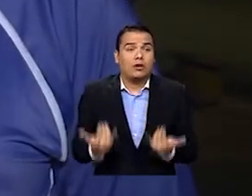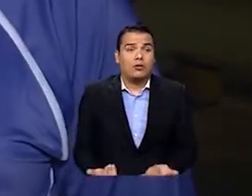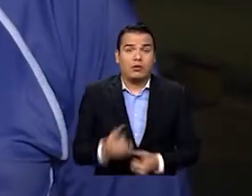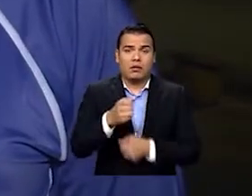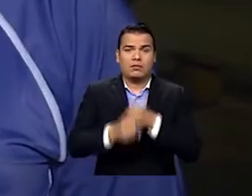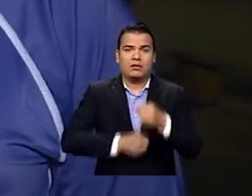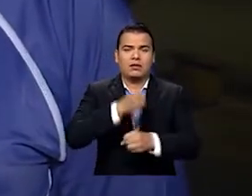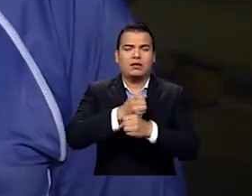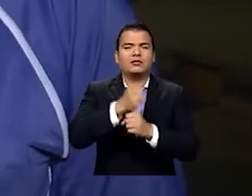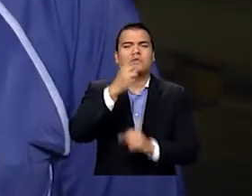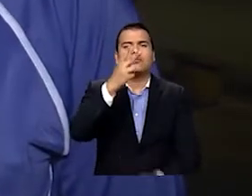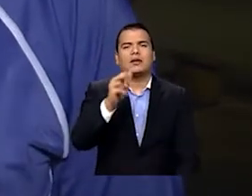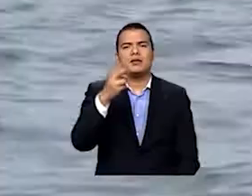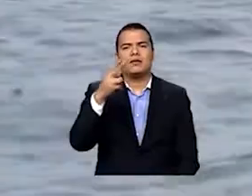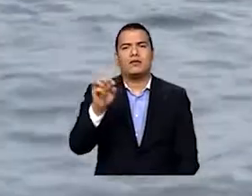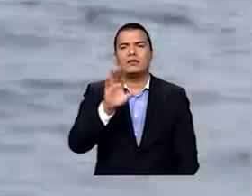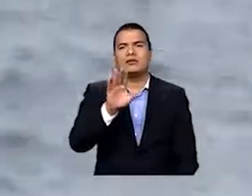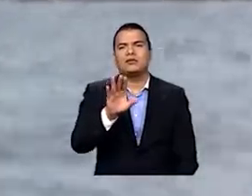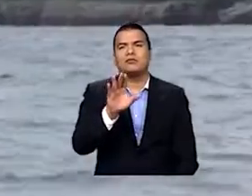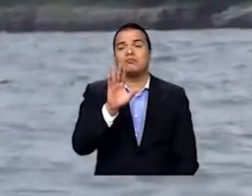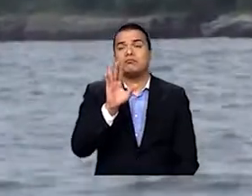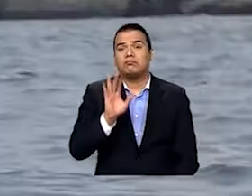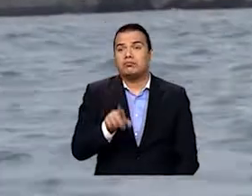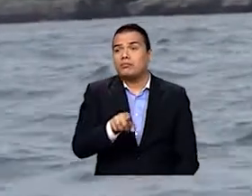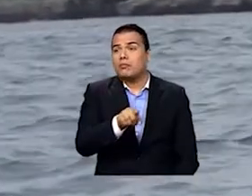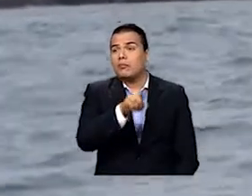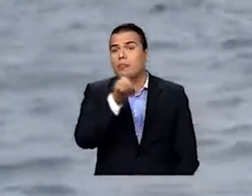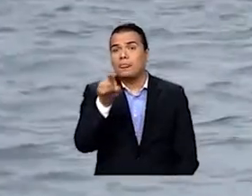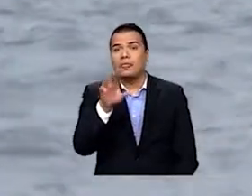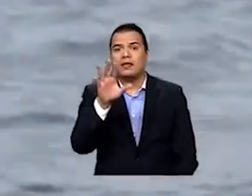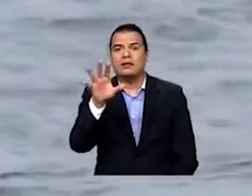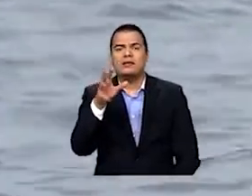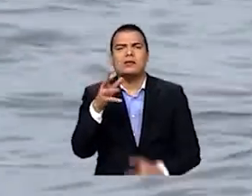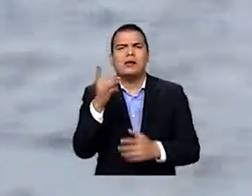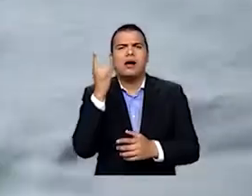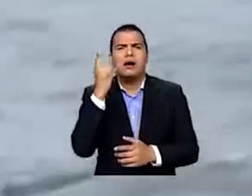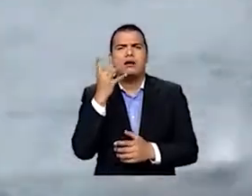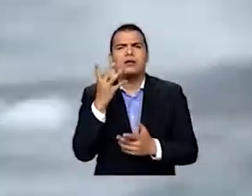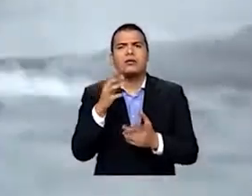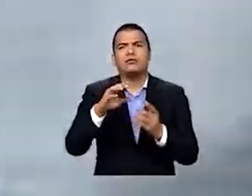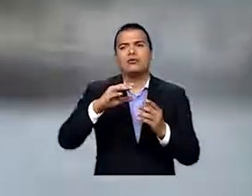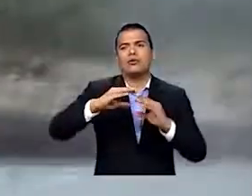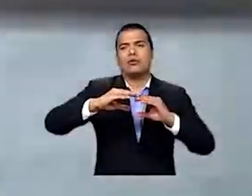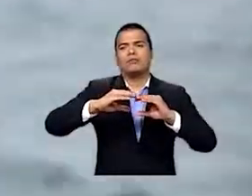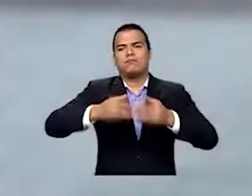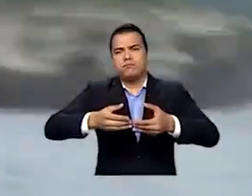podido dar cuenta que la ballena, digamos, no hemos tenido ballenas enmayadas, no hemos tenido ballenas golpeadas.